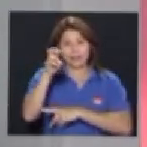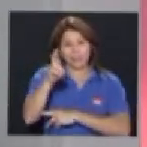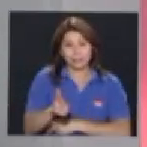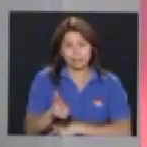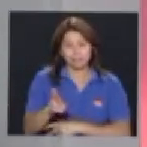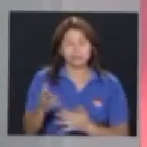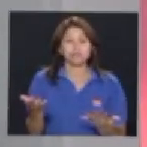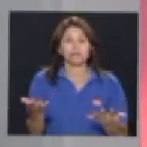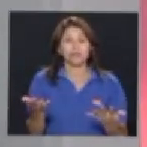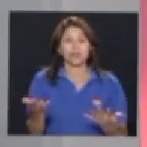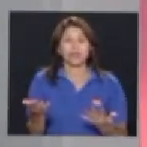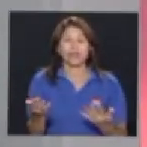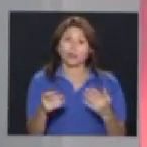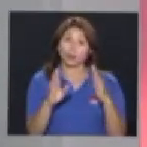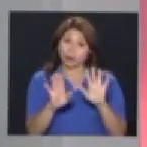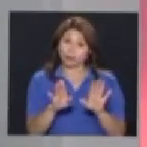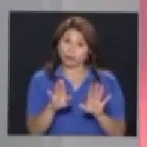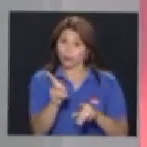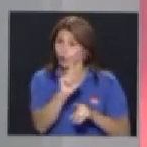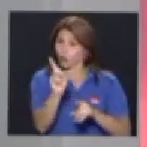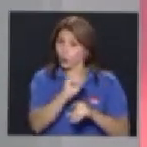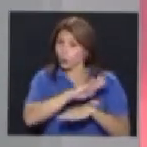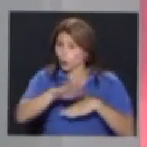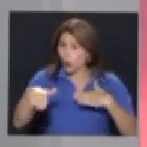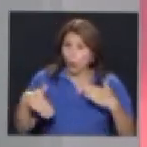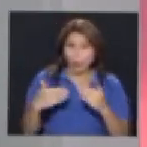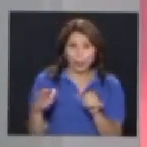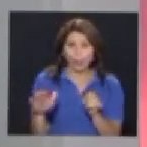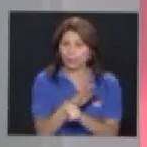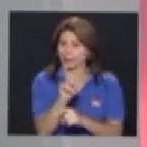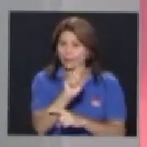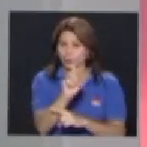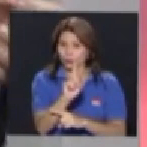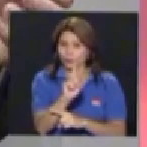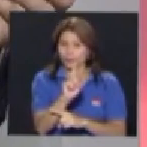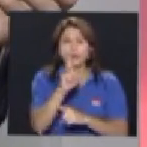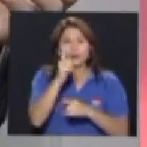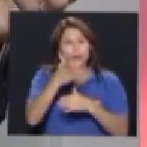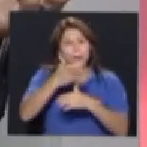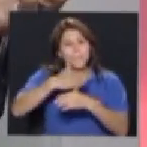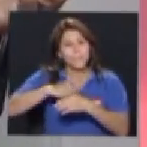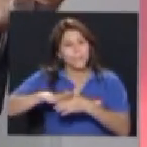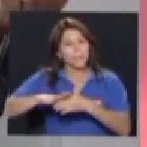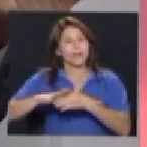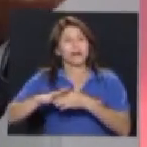cierto, no totalmente. Hay una parte que